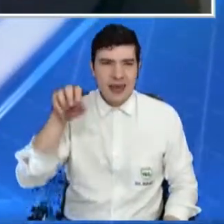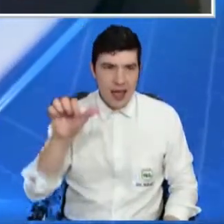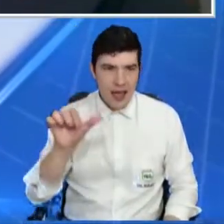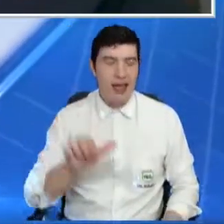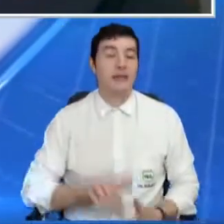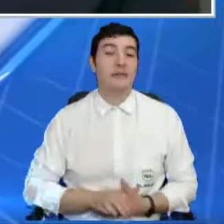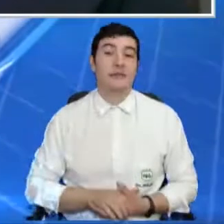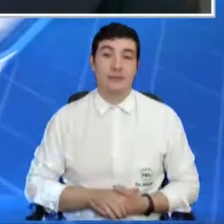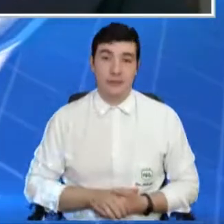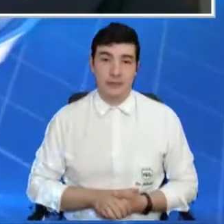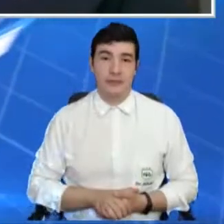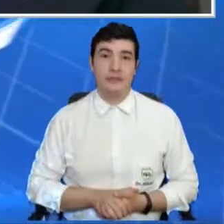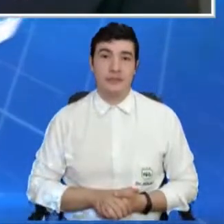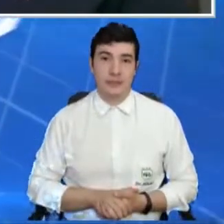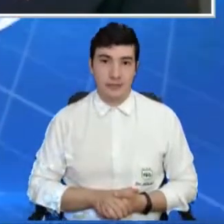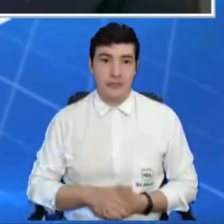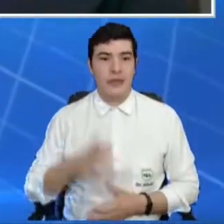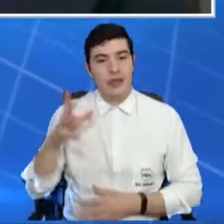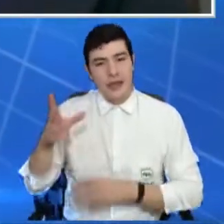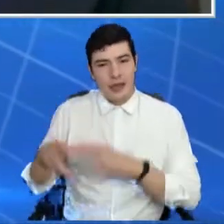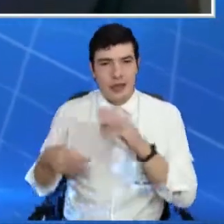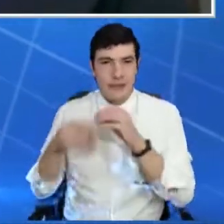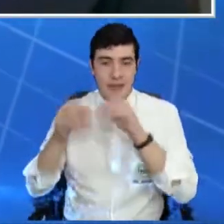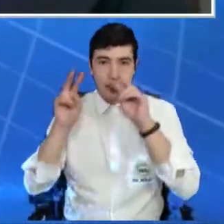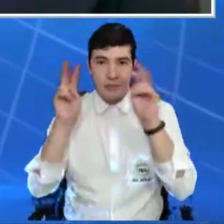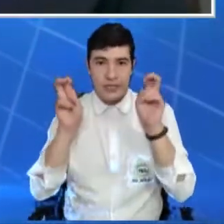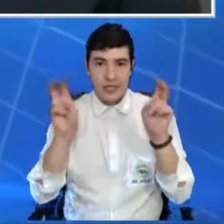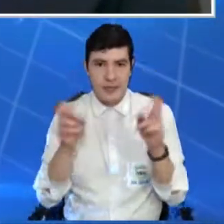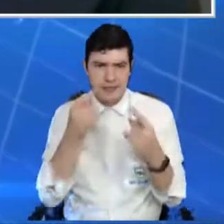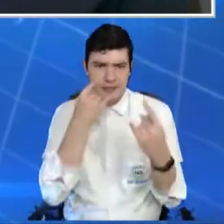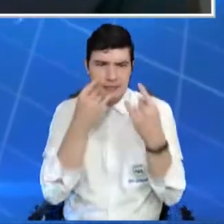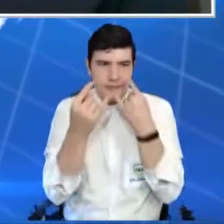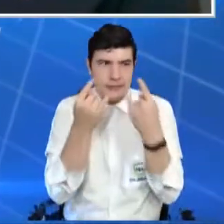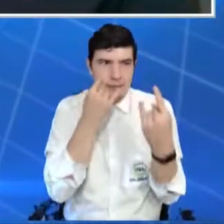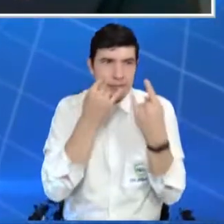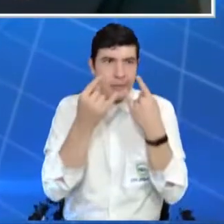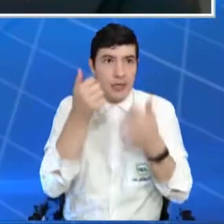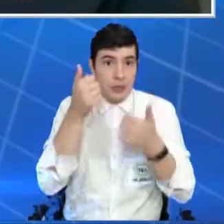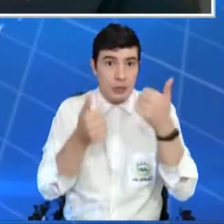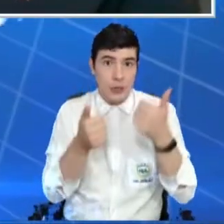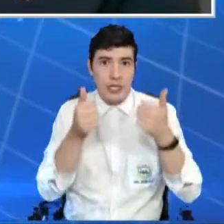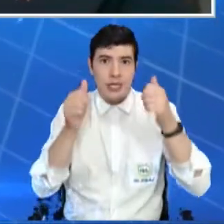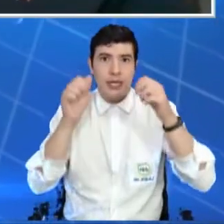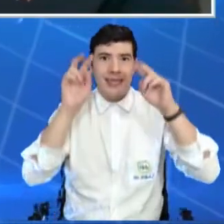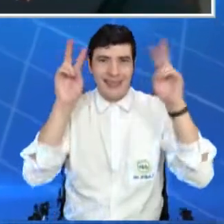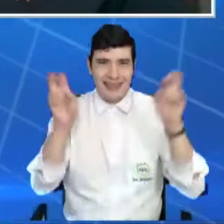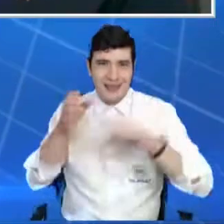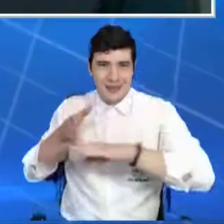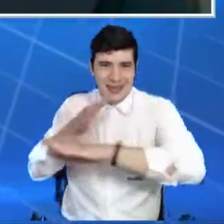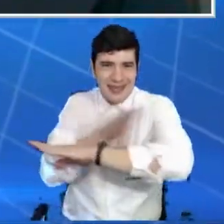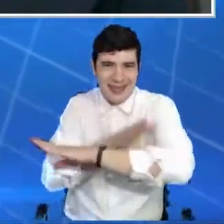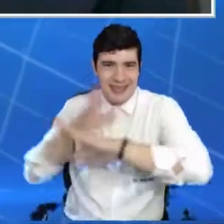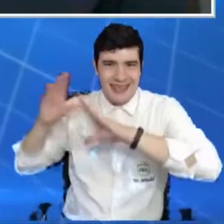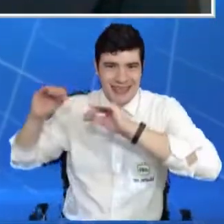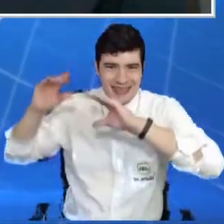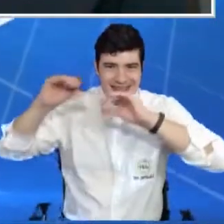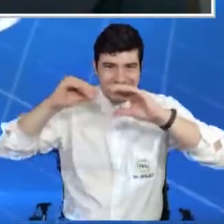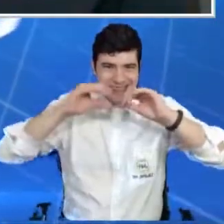aparte hay un tema que es muy interesante, que es el tema que estábamos hablando de esa inmunidad innata.